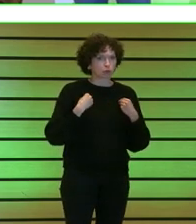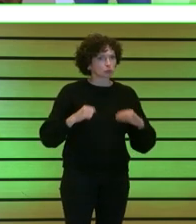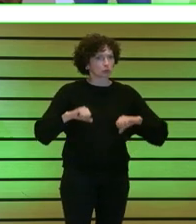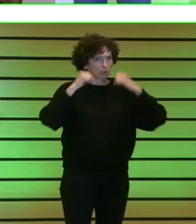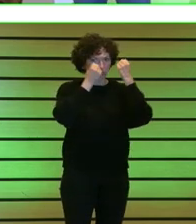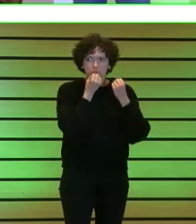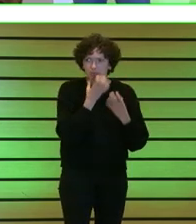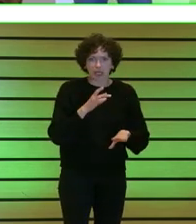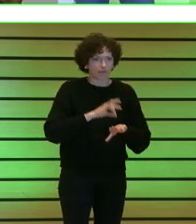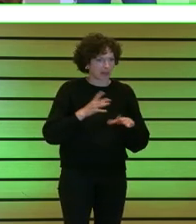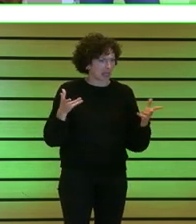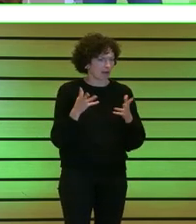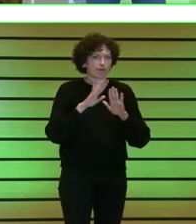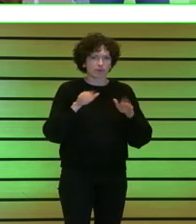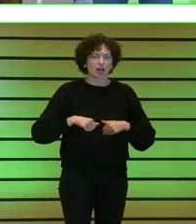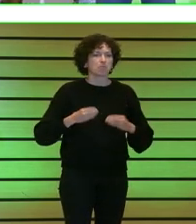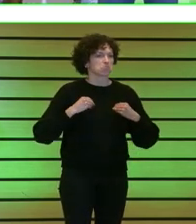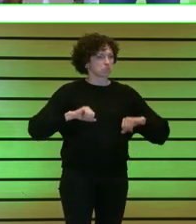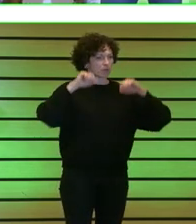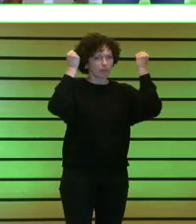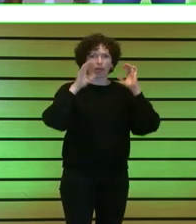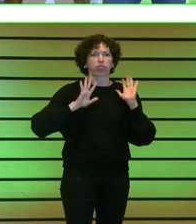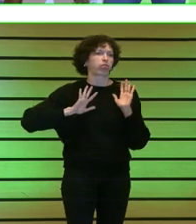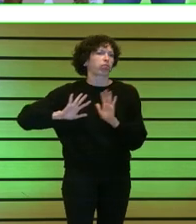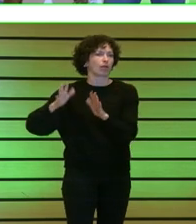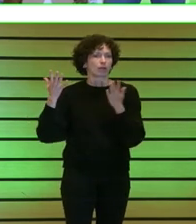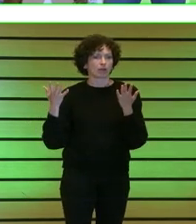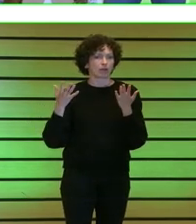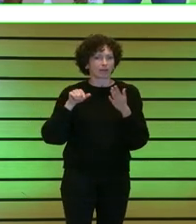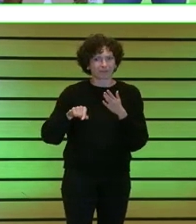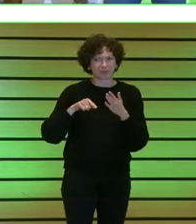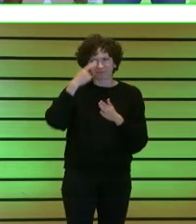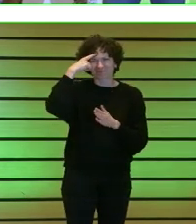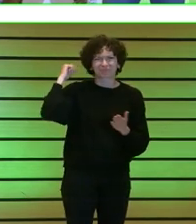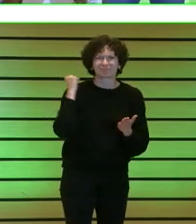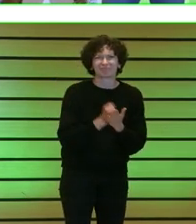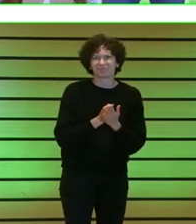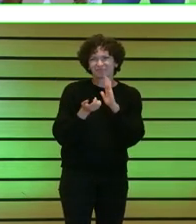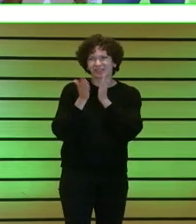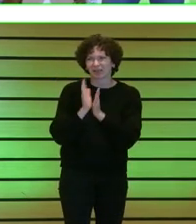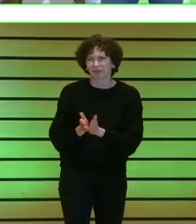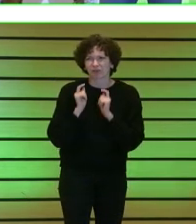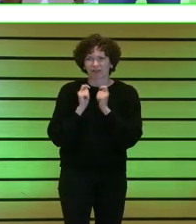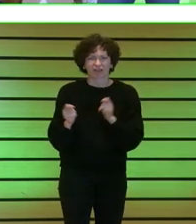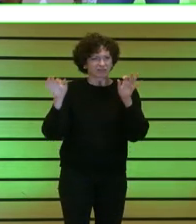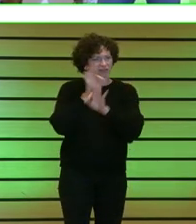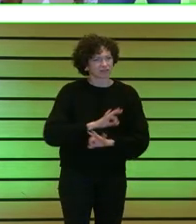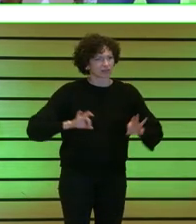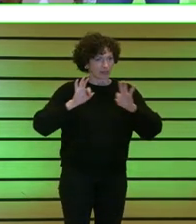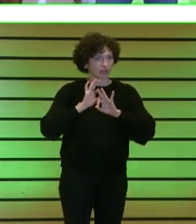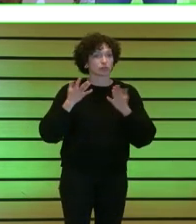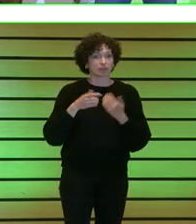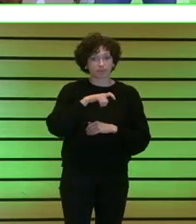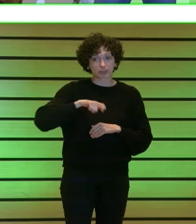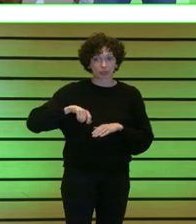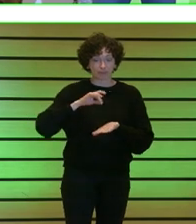cuidados intensibles a una enfermedad grave están abandonados no hay nadie que se ocupe de esas secuelas ni que sepa Cómo manejarlas Bueno pues los intensivistas hemos empezado